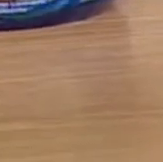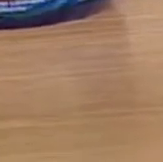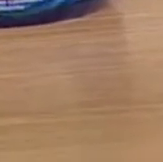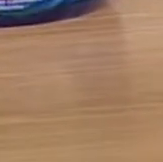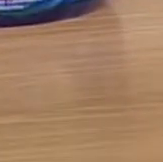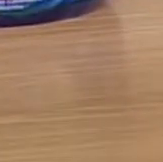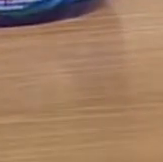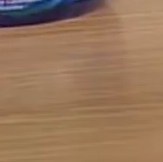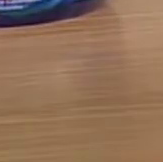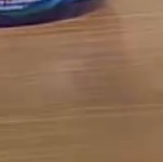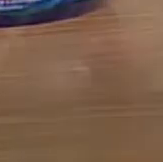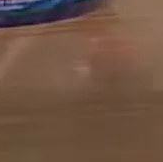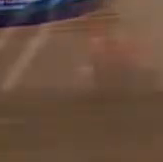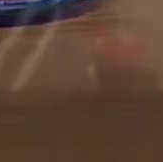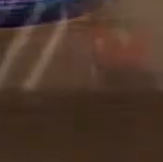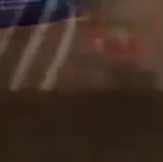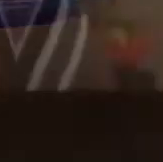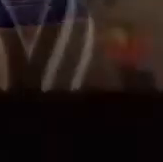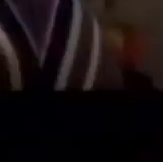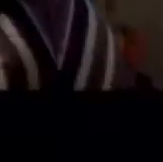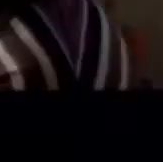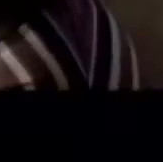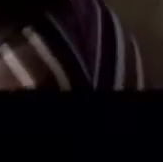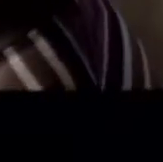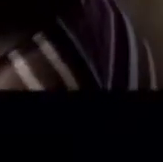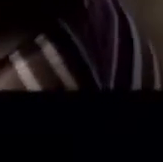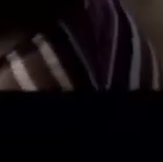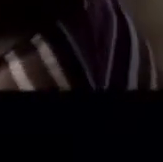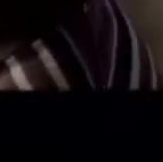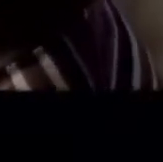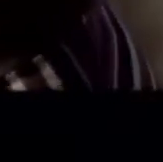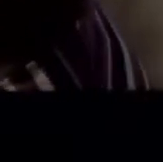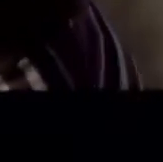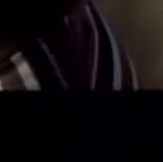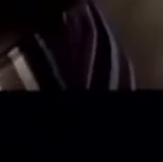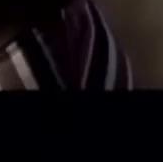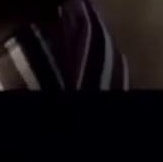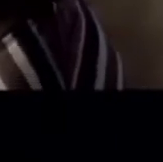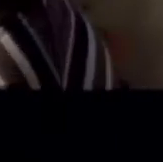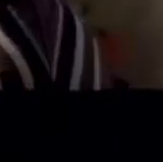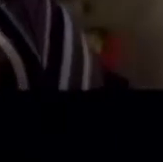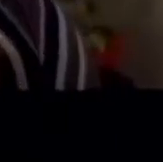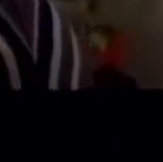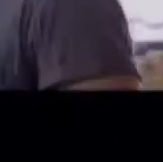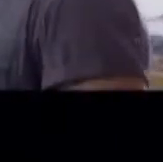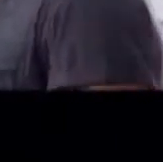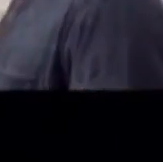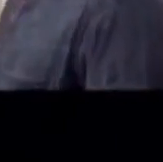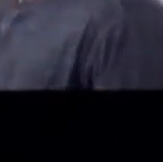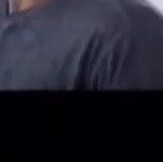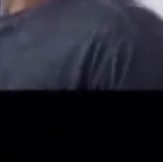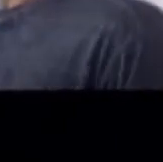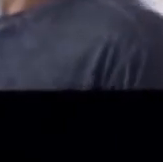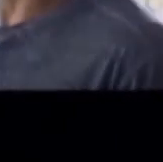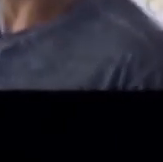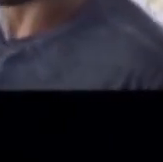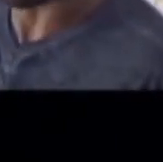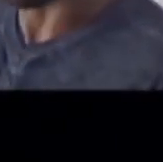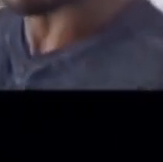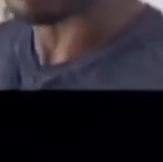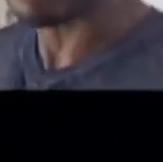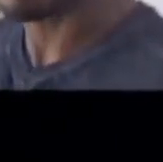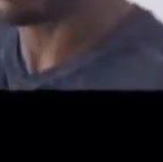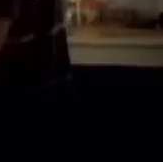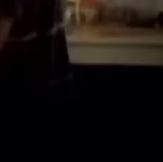casa. No necesita que nadie les haga acuerdo porque Brillex es una crema de lavavajillas que enjuaga facilito,